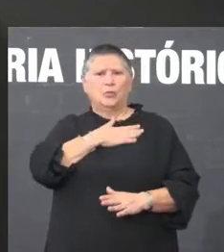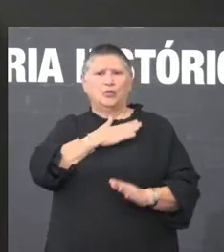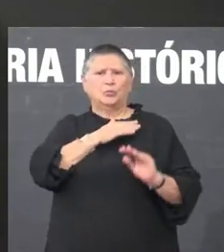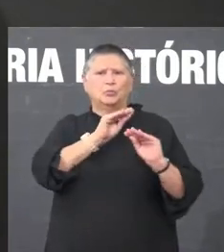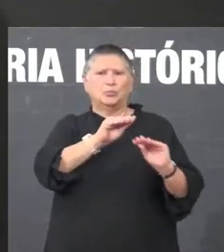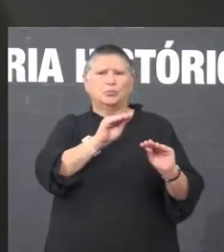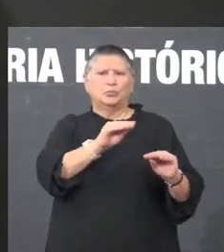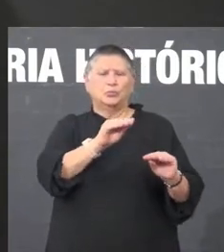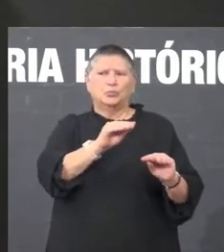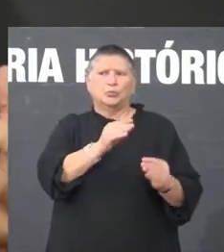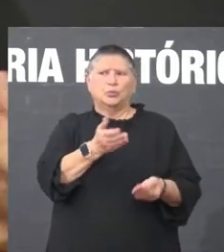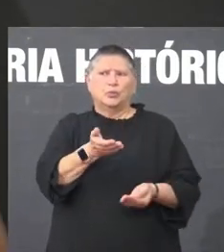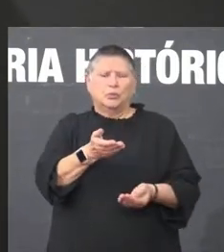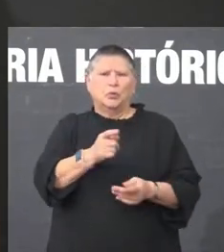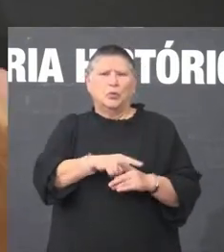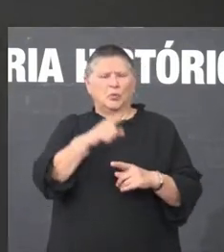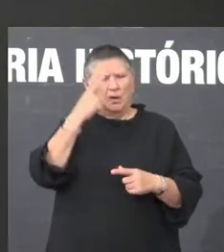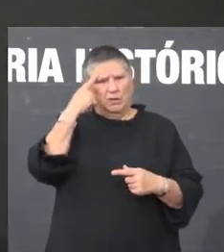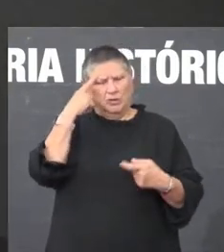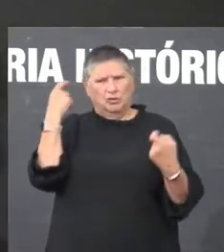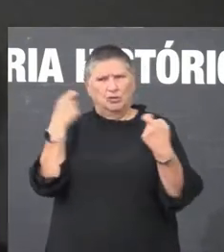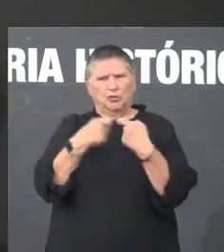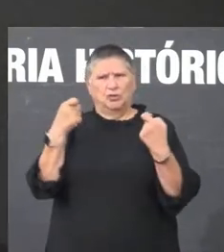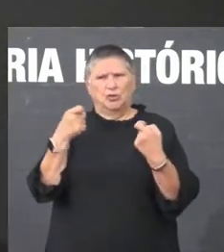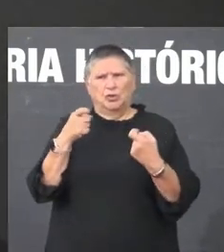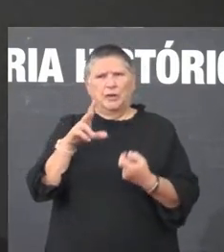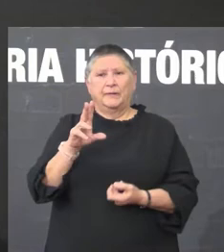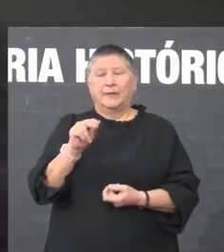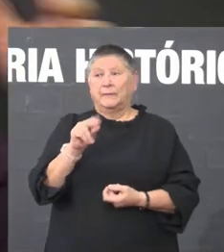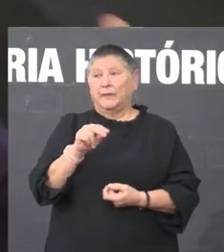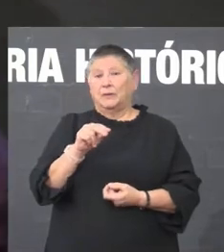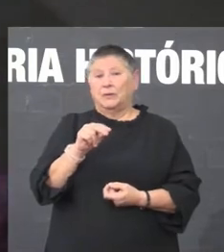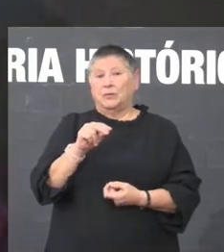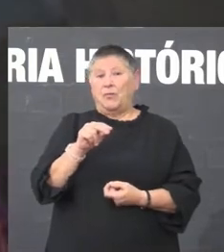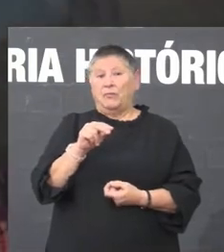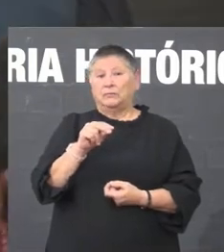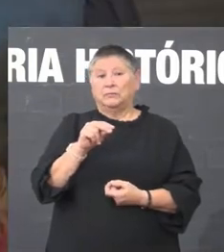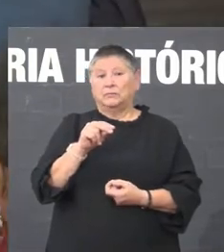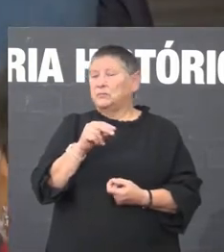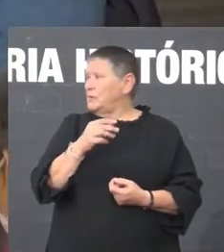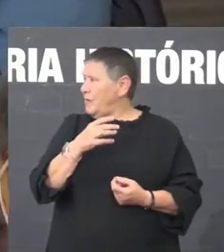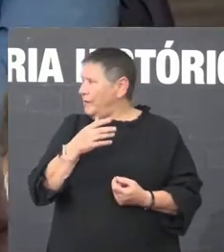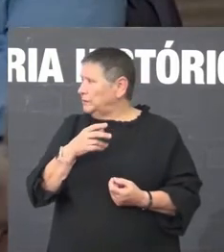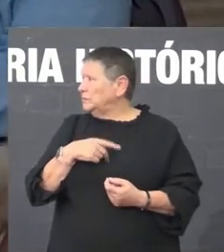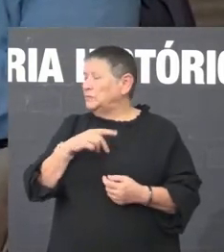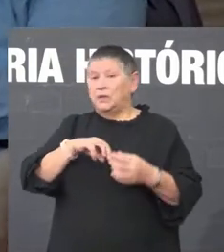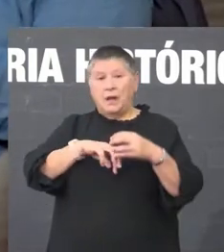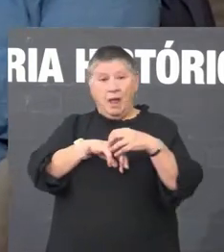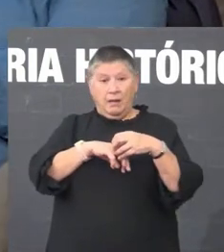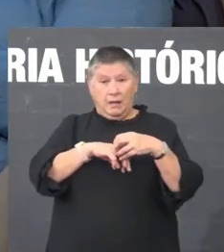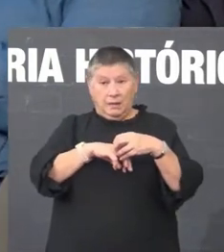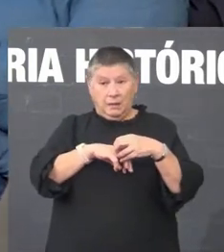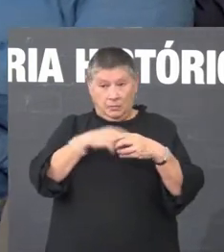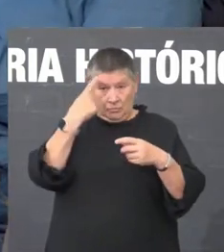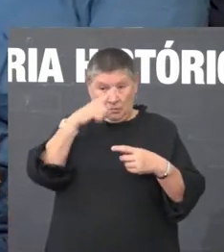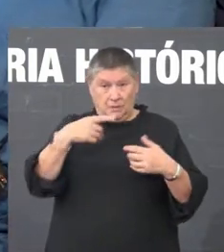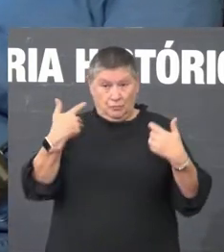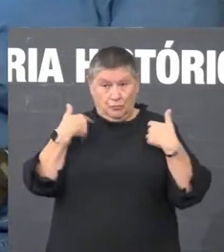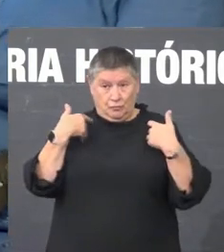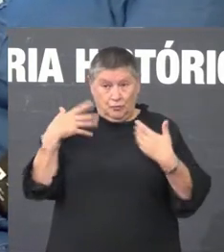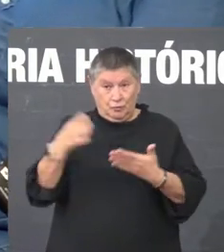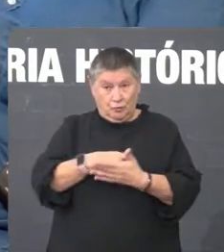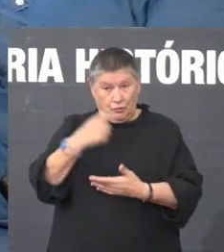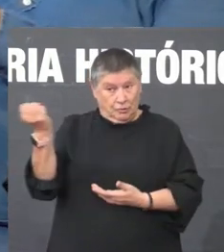que lo cual supone un shock tremendo. Bueno, lo del anillo supongo lo hemos sufrido todos, ¿no? En Galicia,